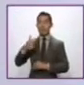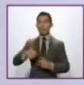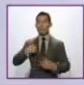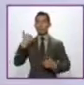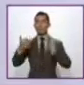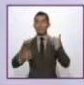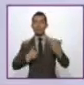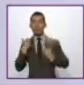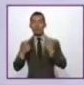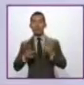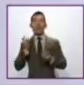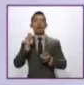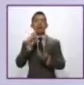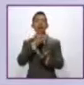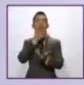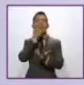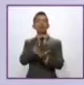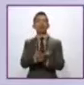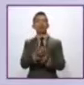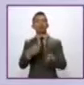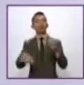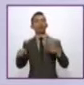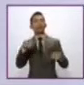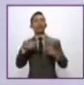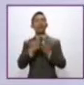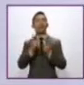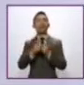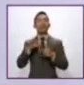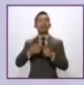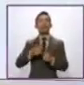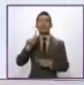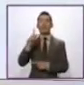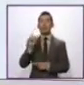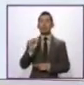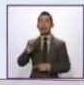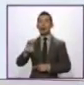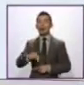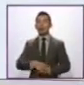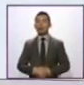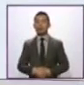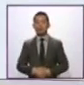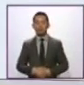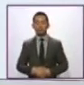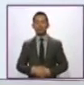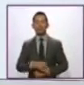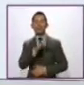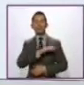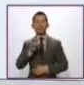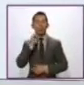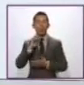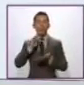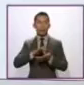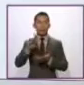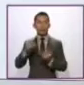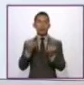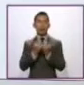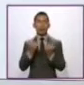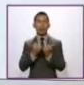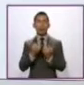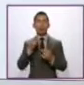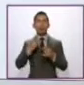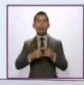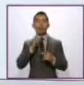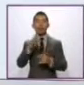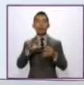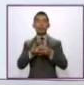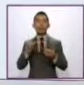echaron a dormir el gobierno de Acción Nacional. Gracias, candidata. También ha solicitado hacer uso de la voz en la